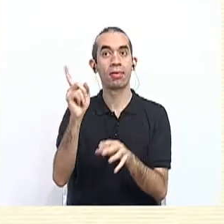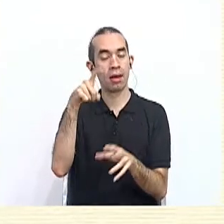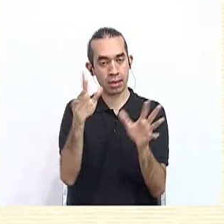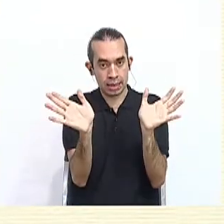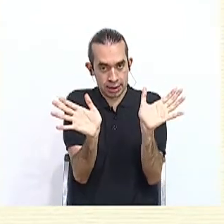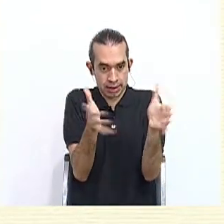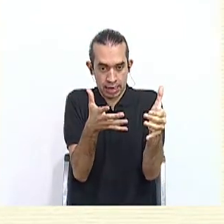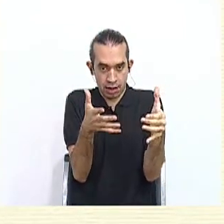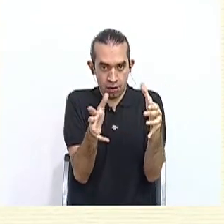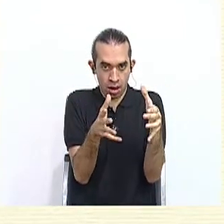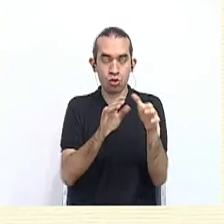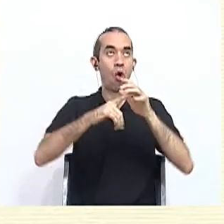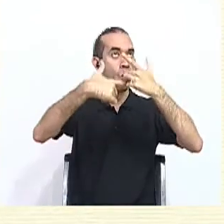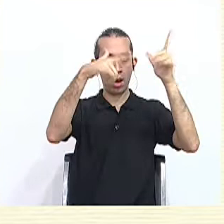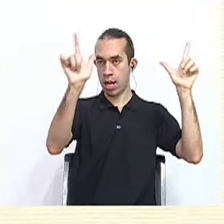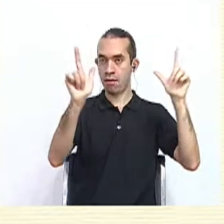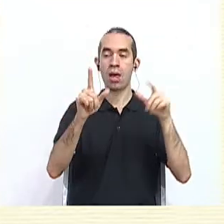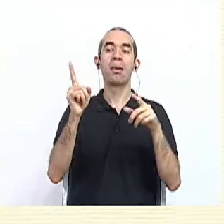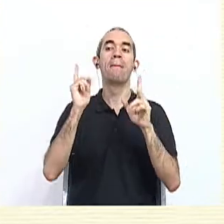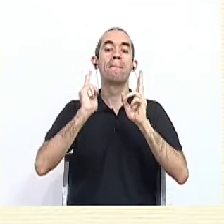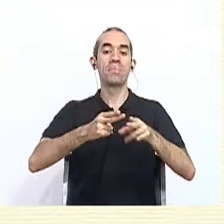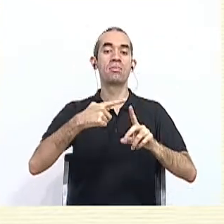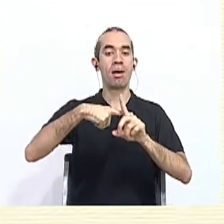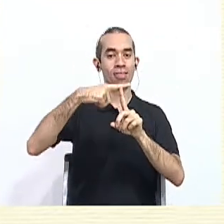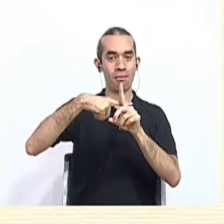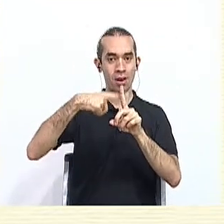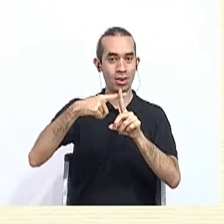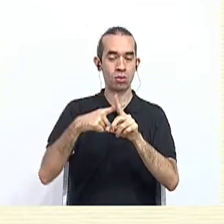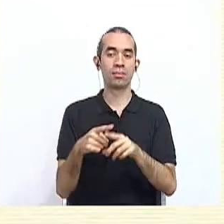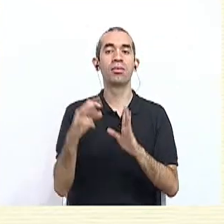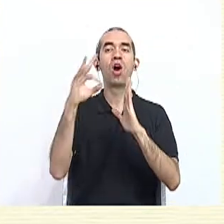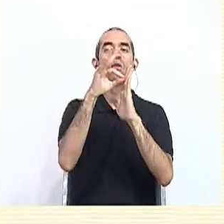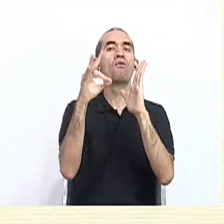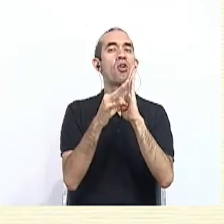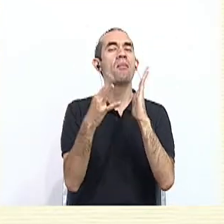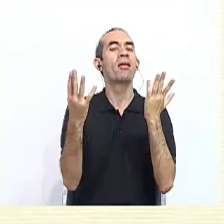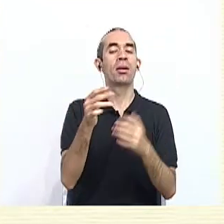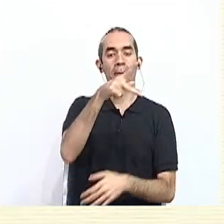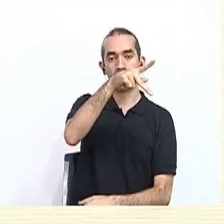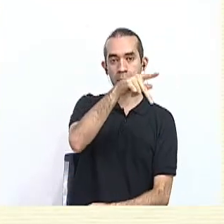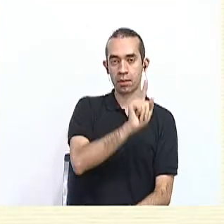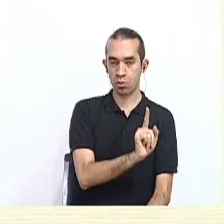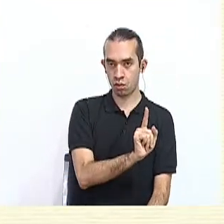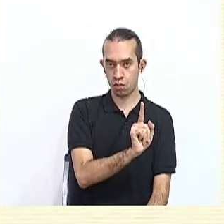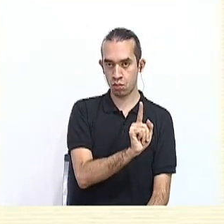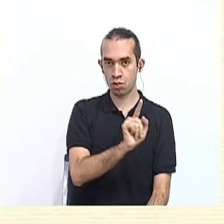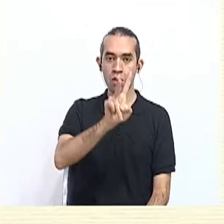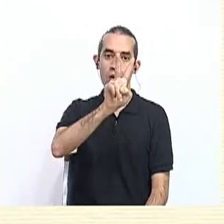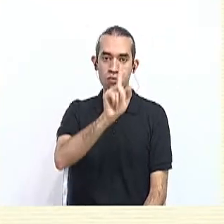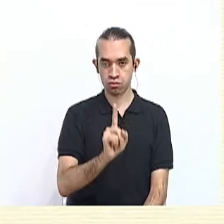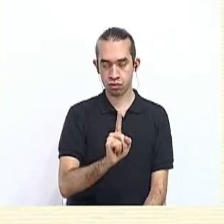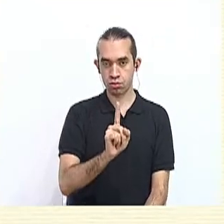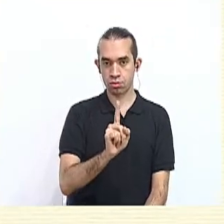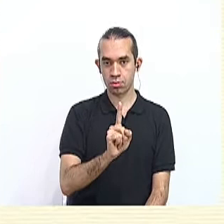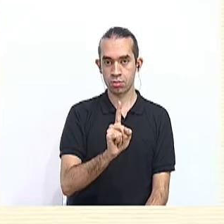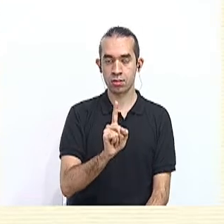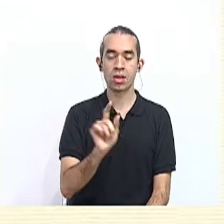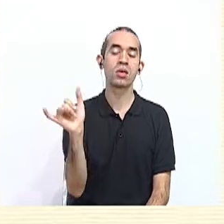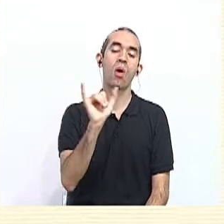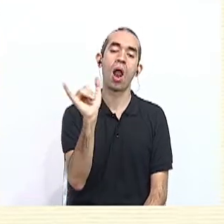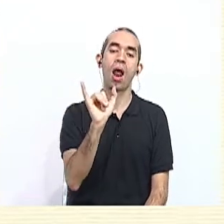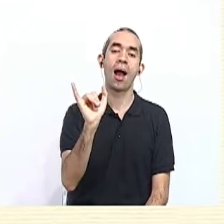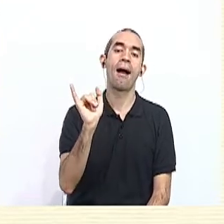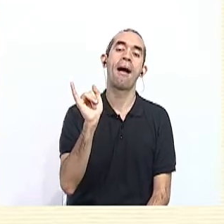a temperatura constante. La fórmula se puede expresar como P1 por volumen 1